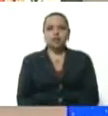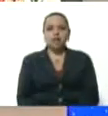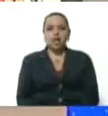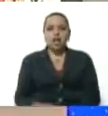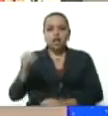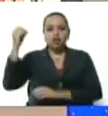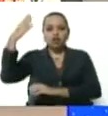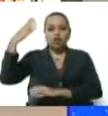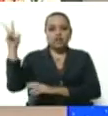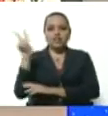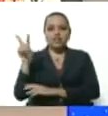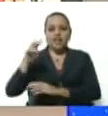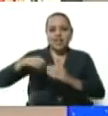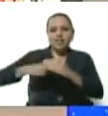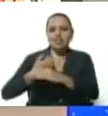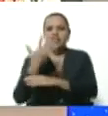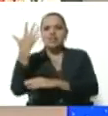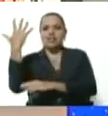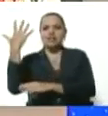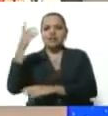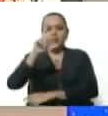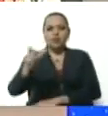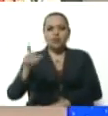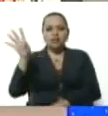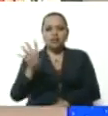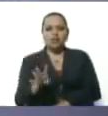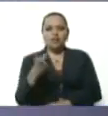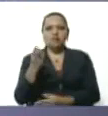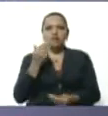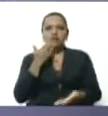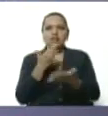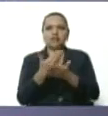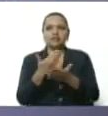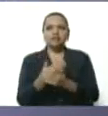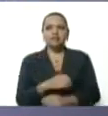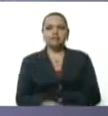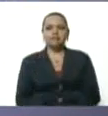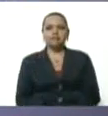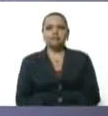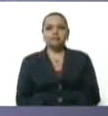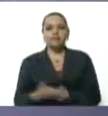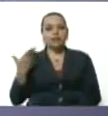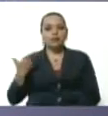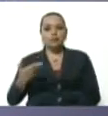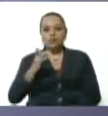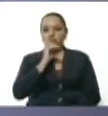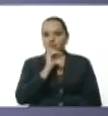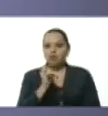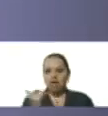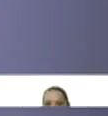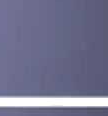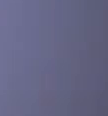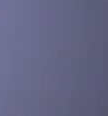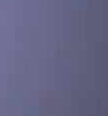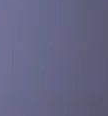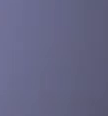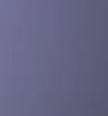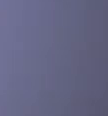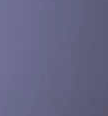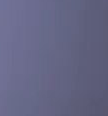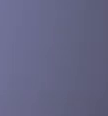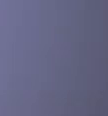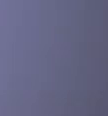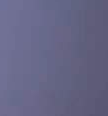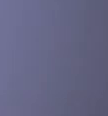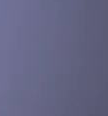Venezuela nace por el Esequibo. Muchísimas gracias. Bien, importante información de interés nacional e internacional la que ha dado